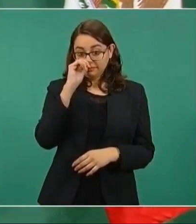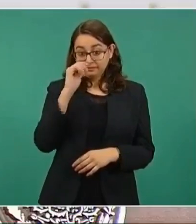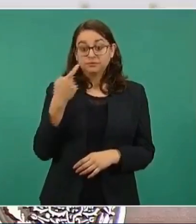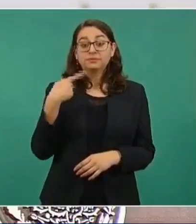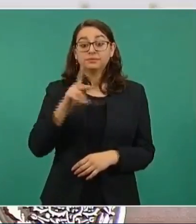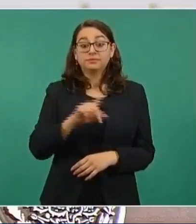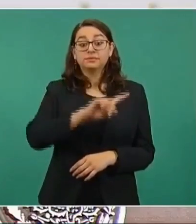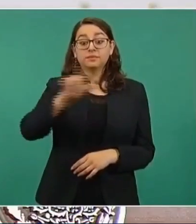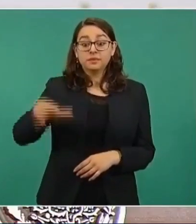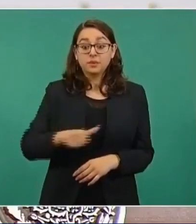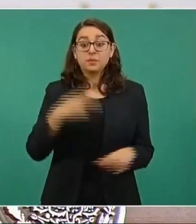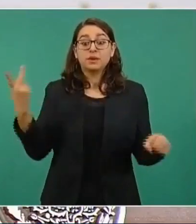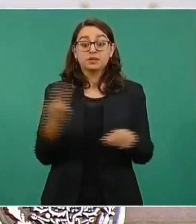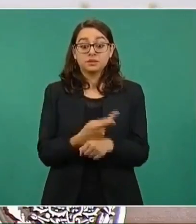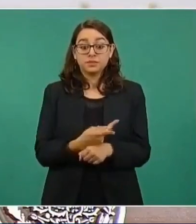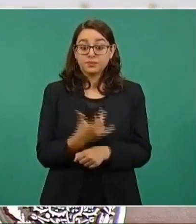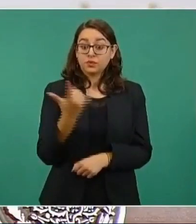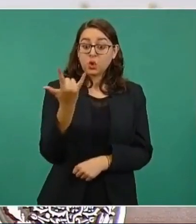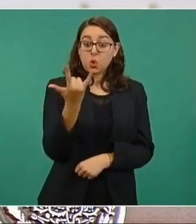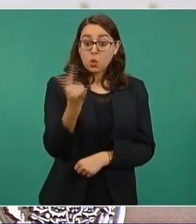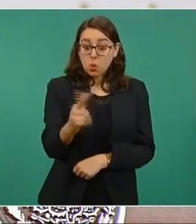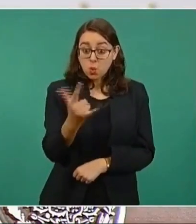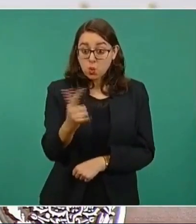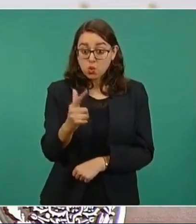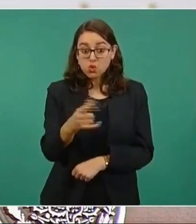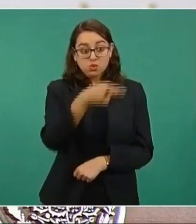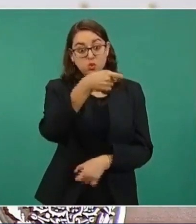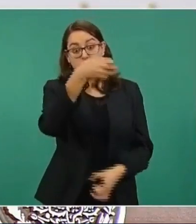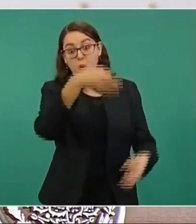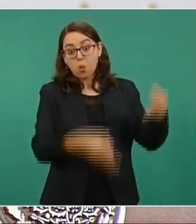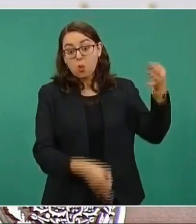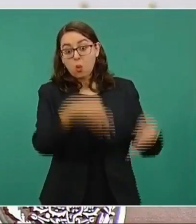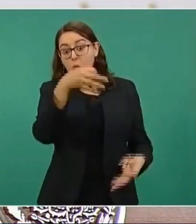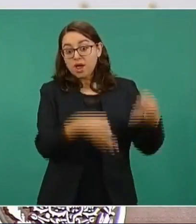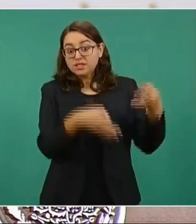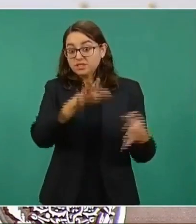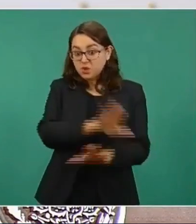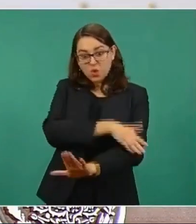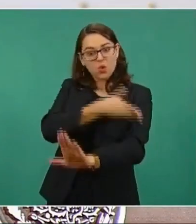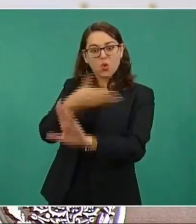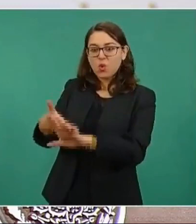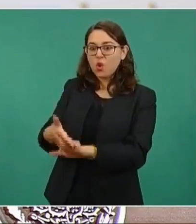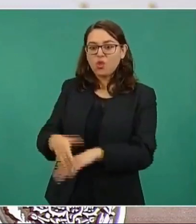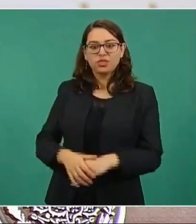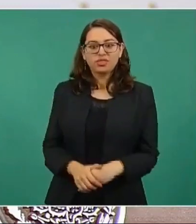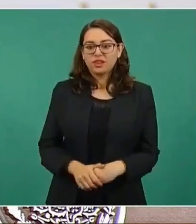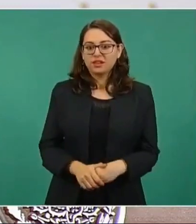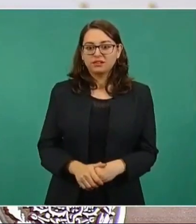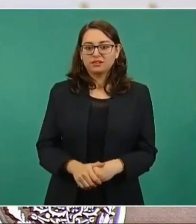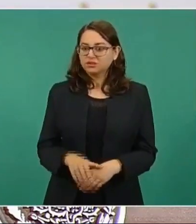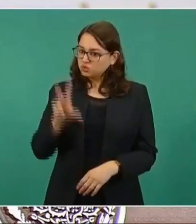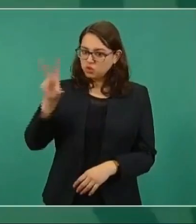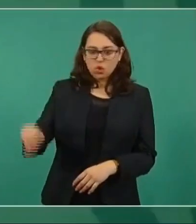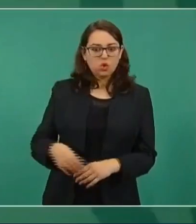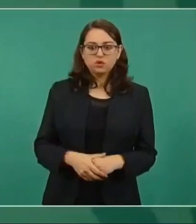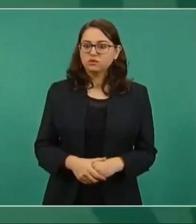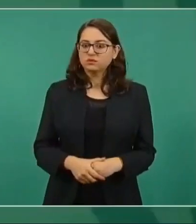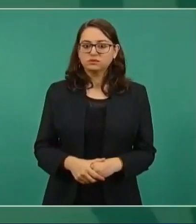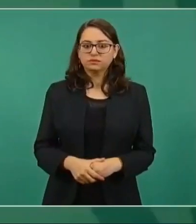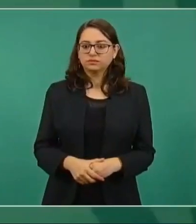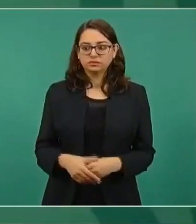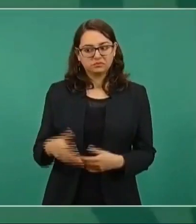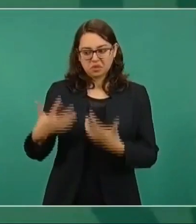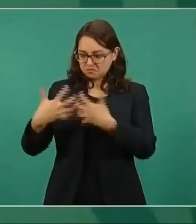amparo en contra del decreto para que se volvieran